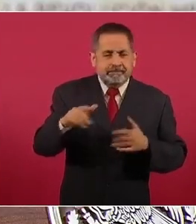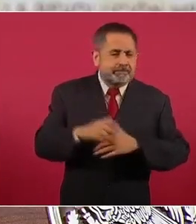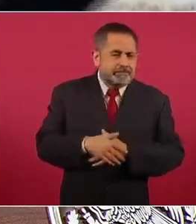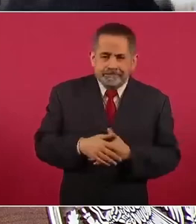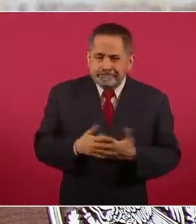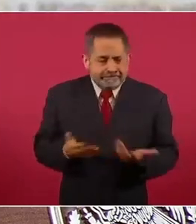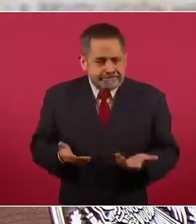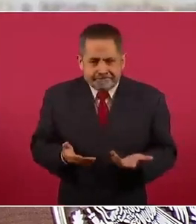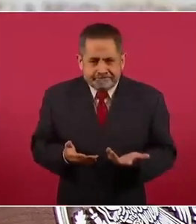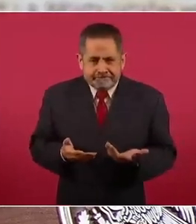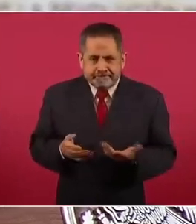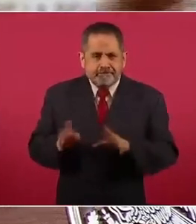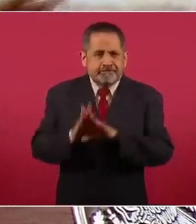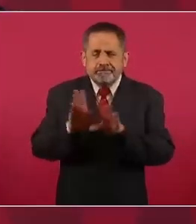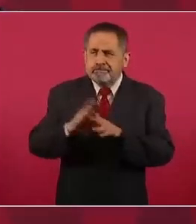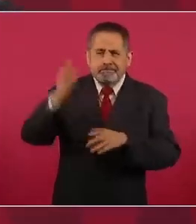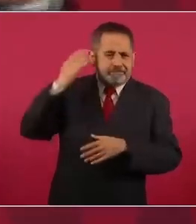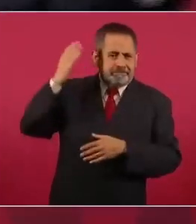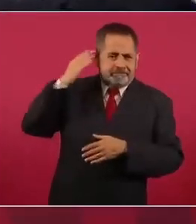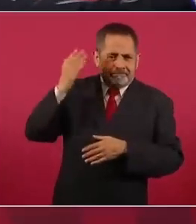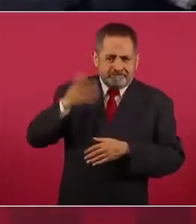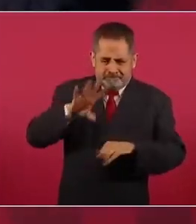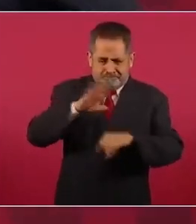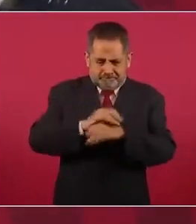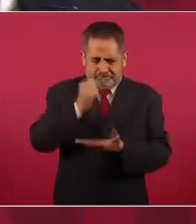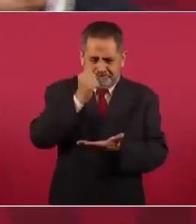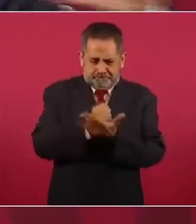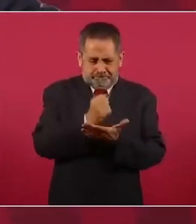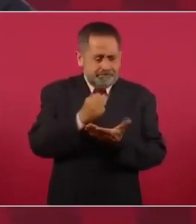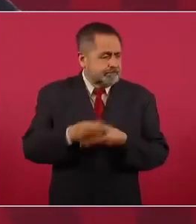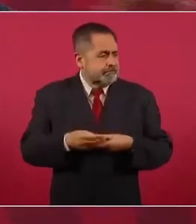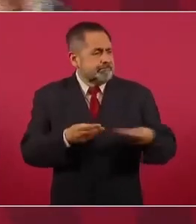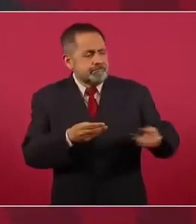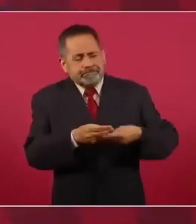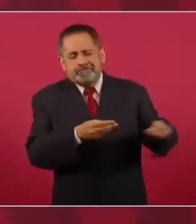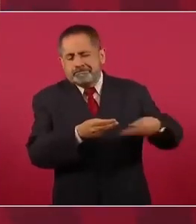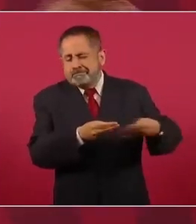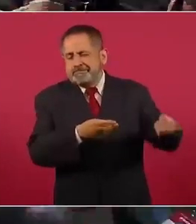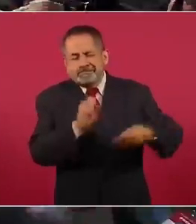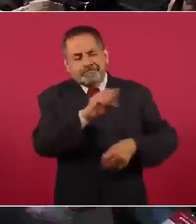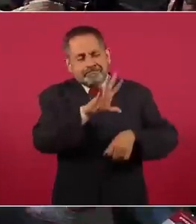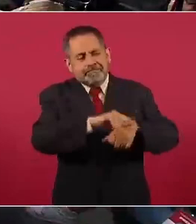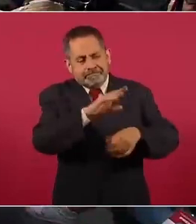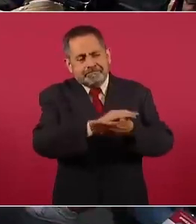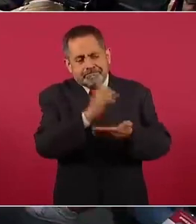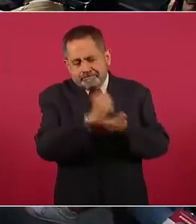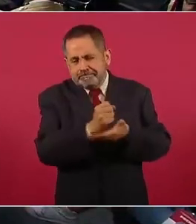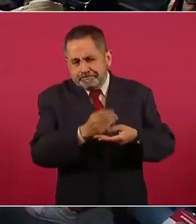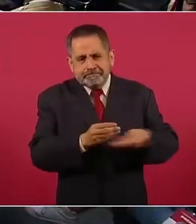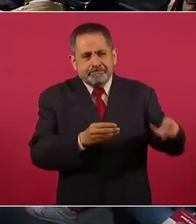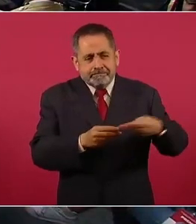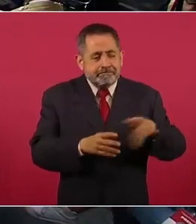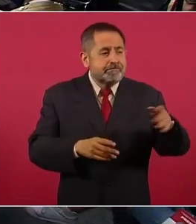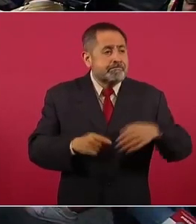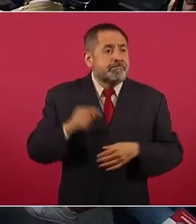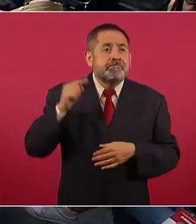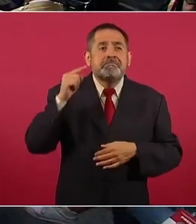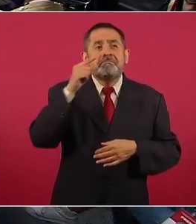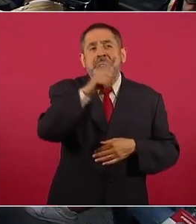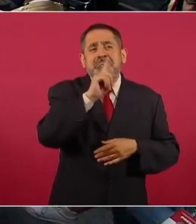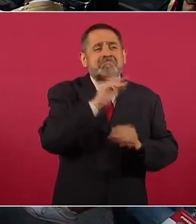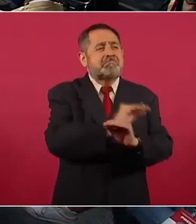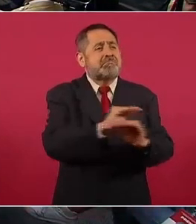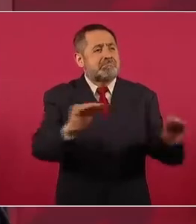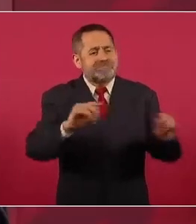Entregar concesiones a diestra y siniestra hasta en el desierto,